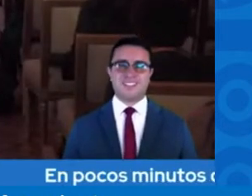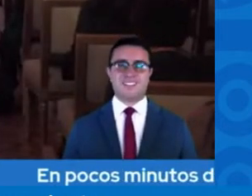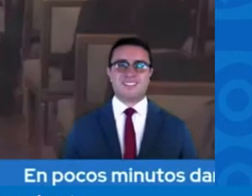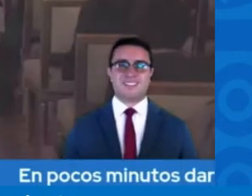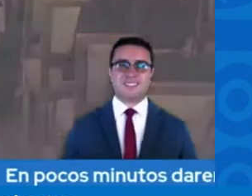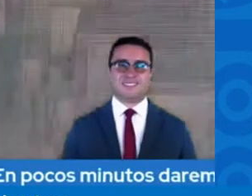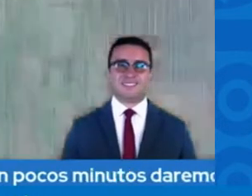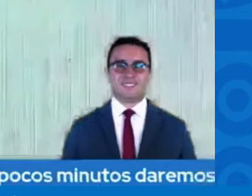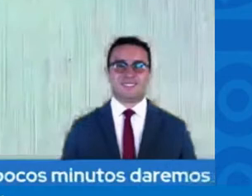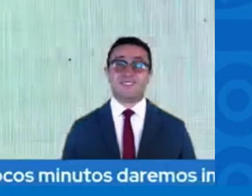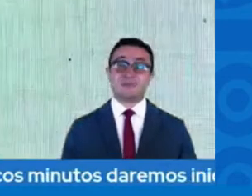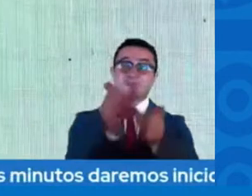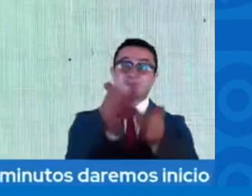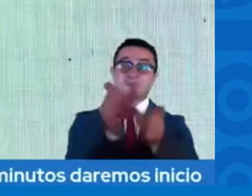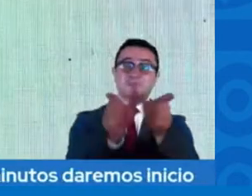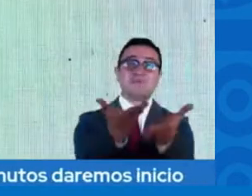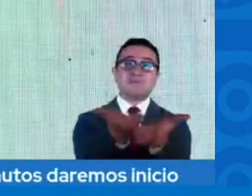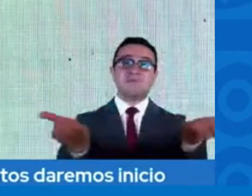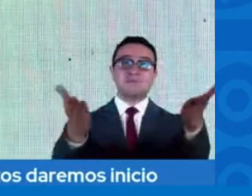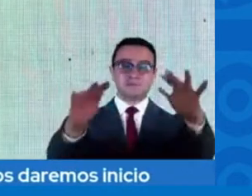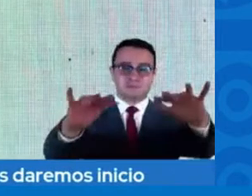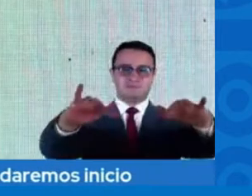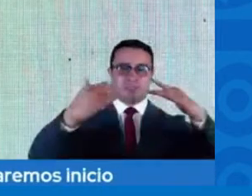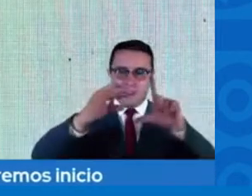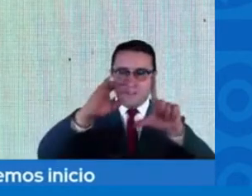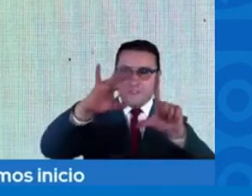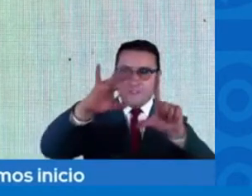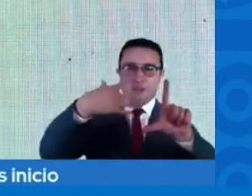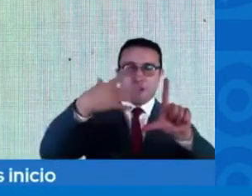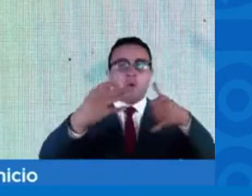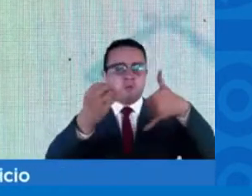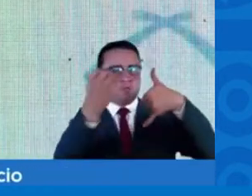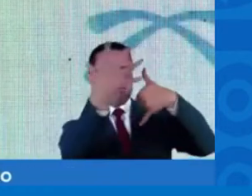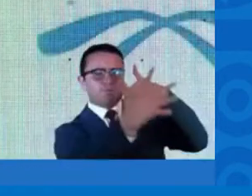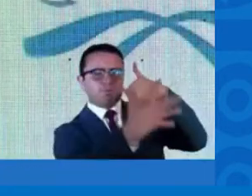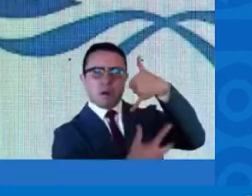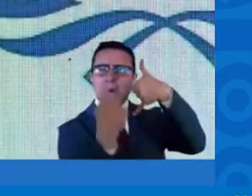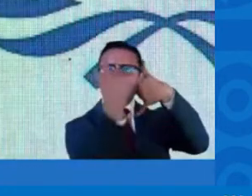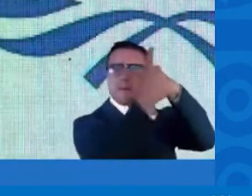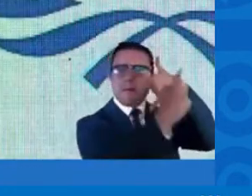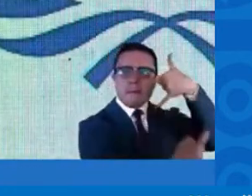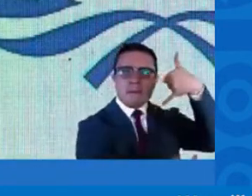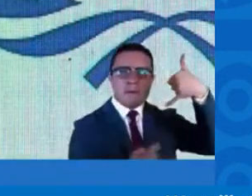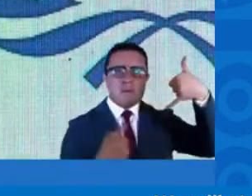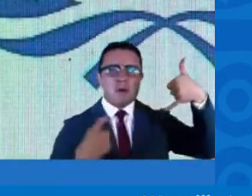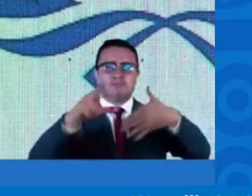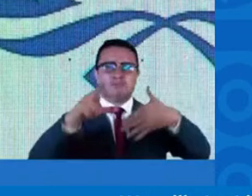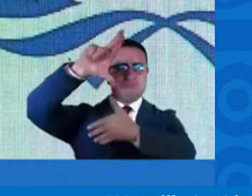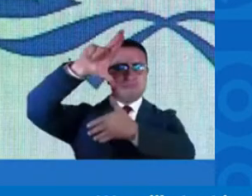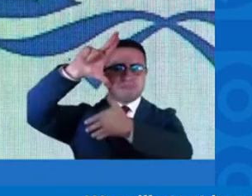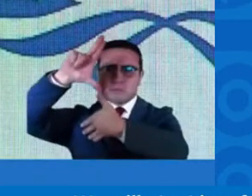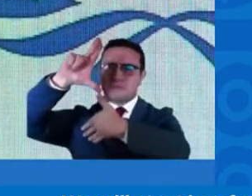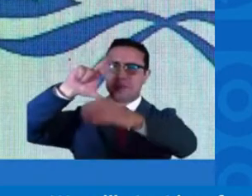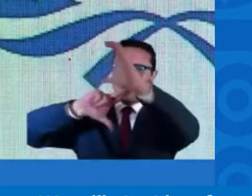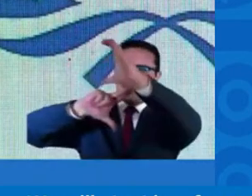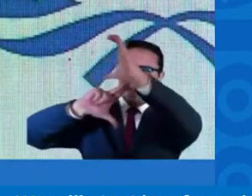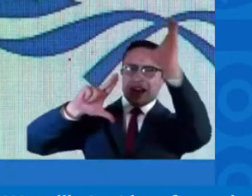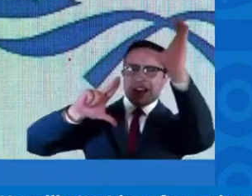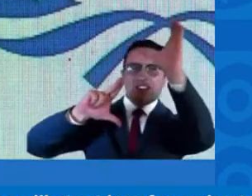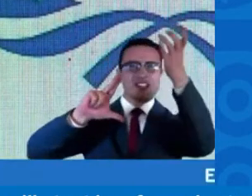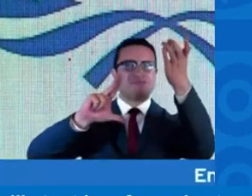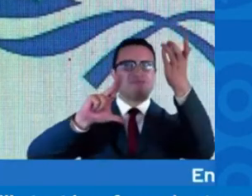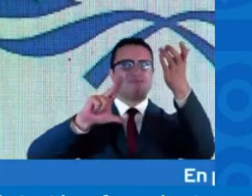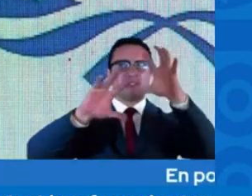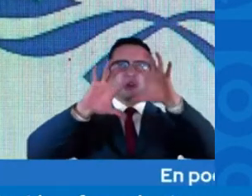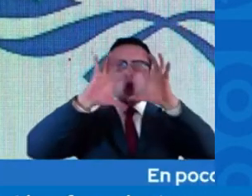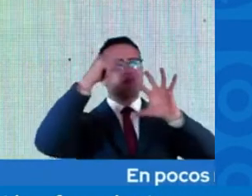Bueno, a las personas que nos acompañan conectadas virtualmente desde muchas partes de la geografía de América Latina, el Caribe, de otras